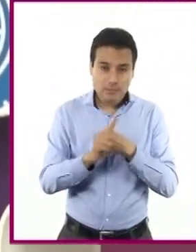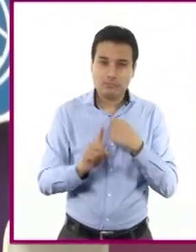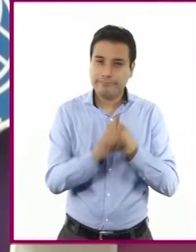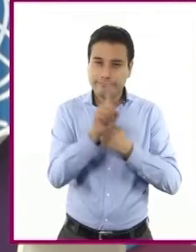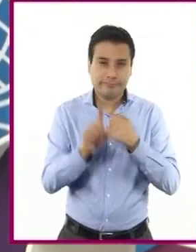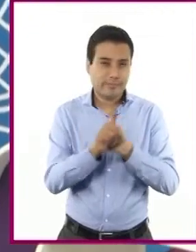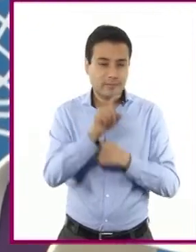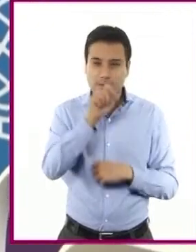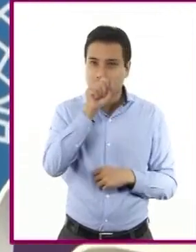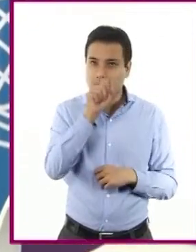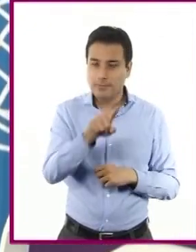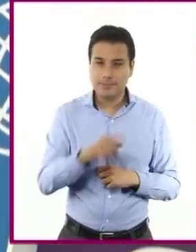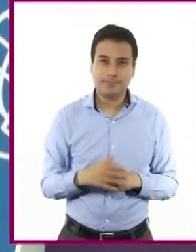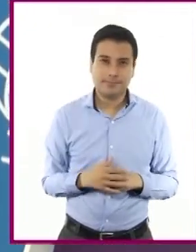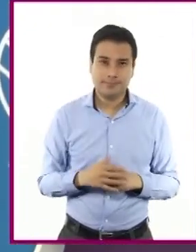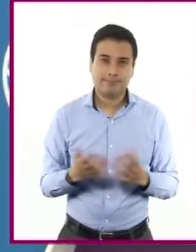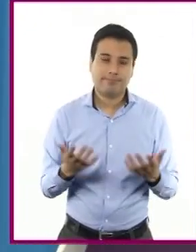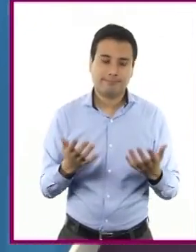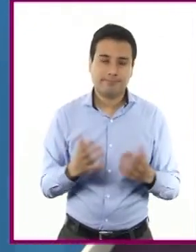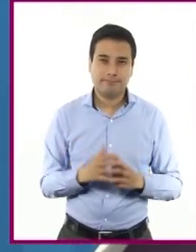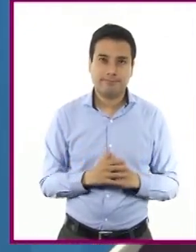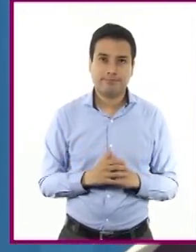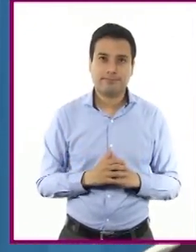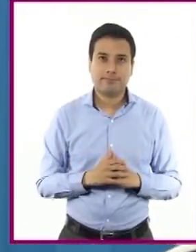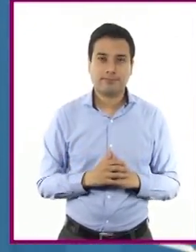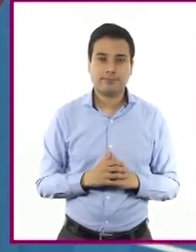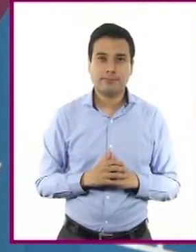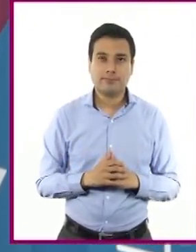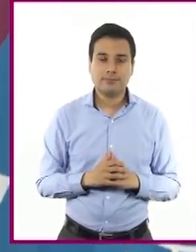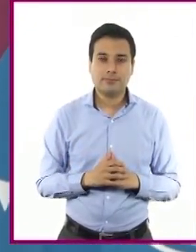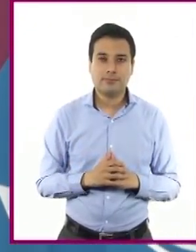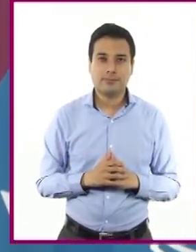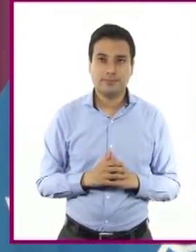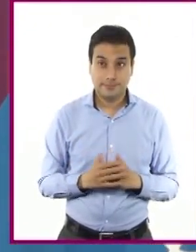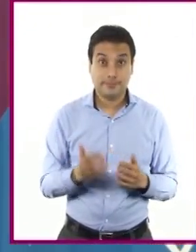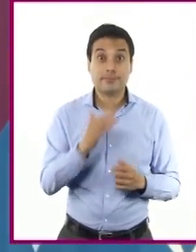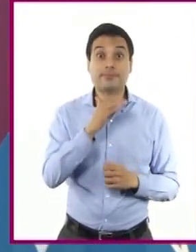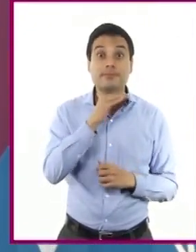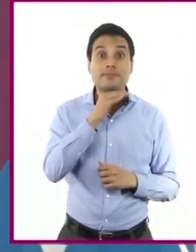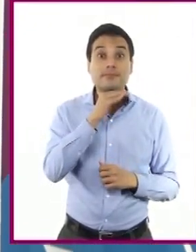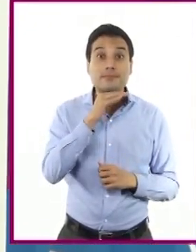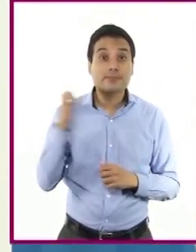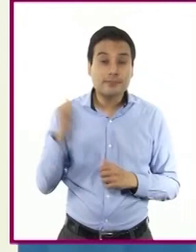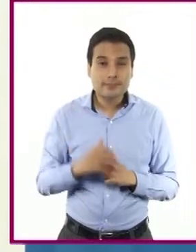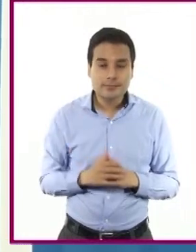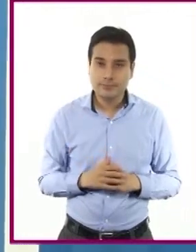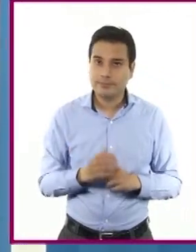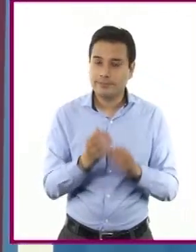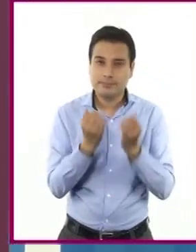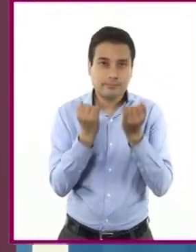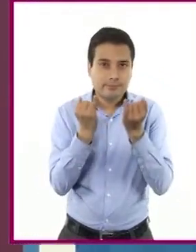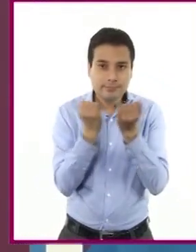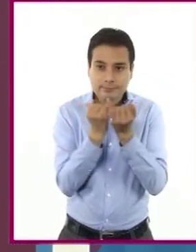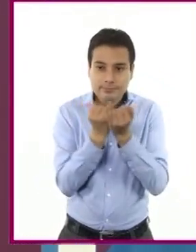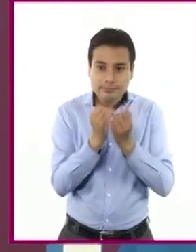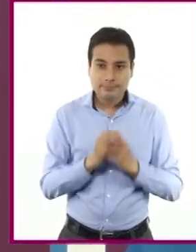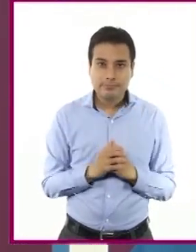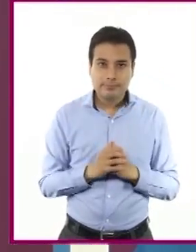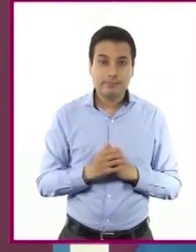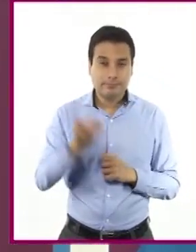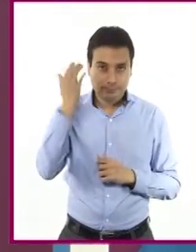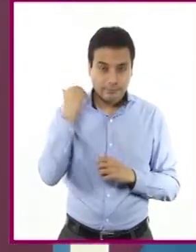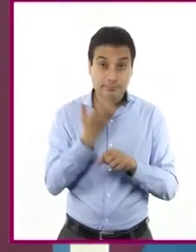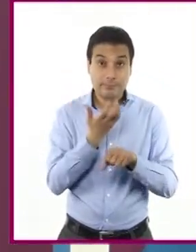las exportaciones y créditos norteamericanos. Tal fue el caso de Alemania, en donde la falta de dinero prestado por este